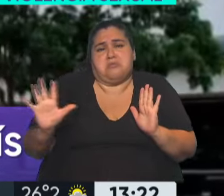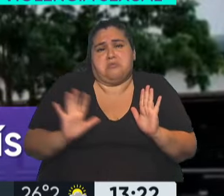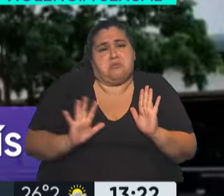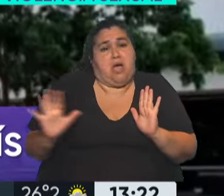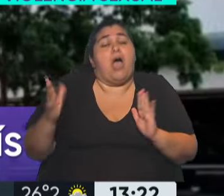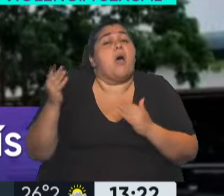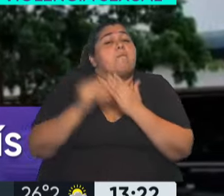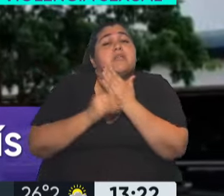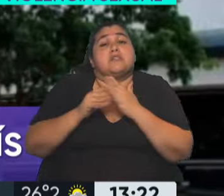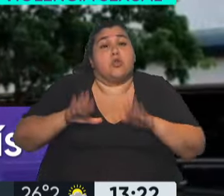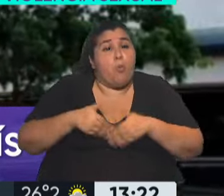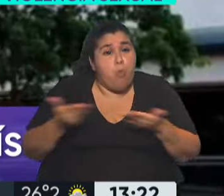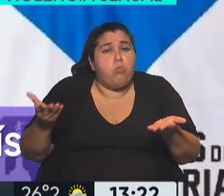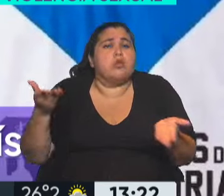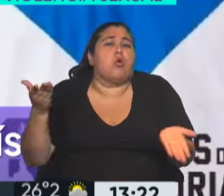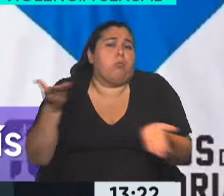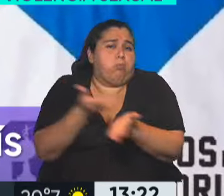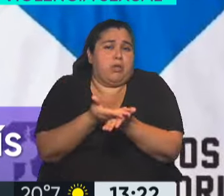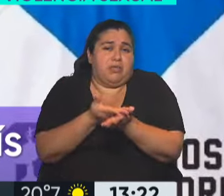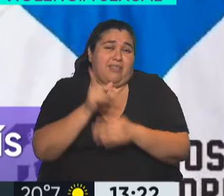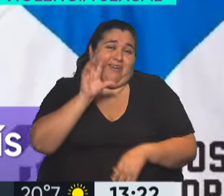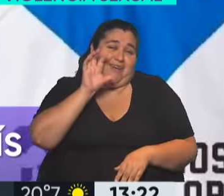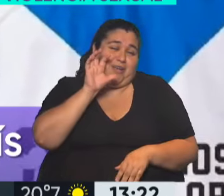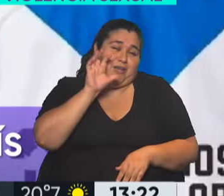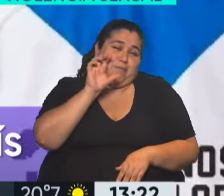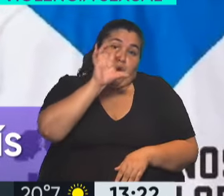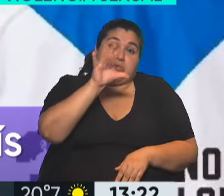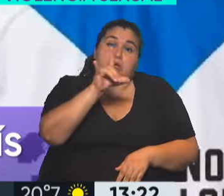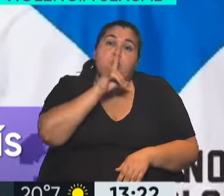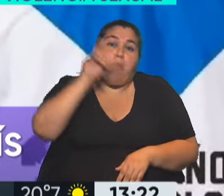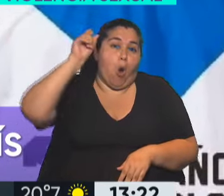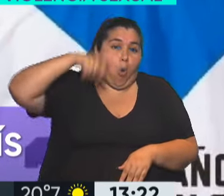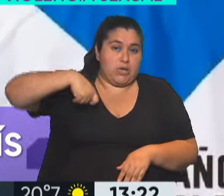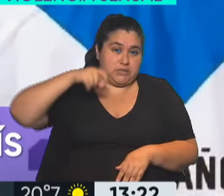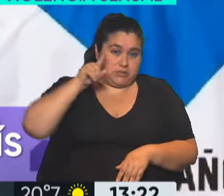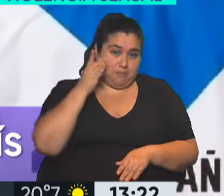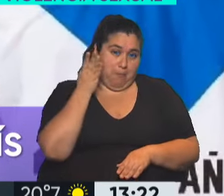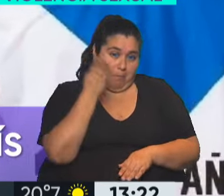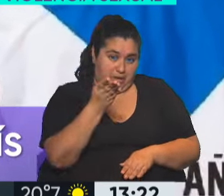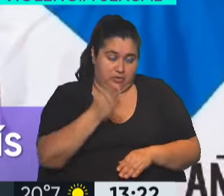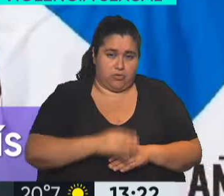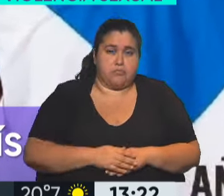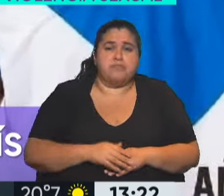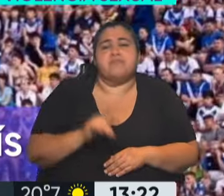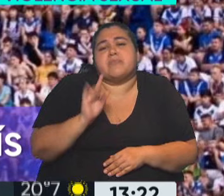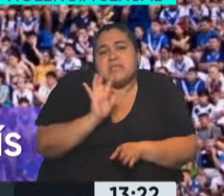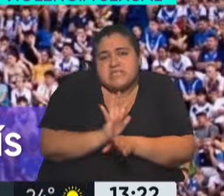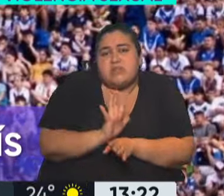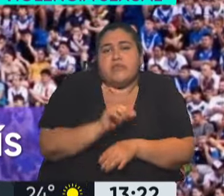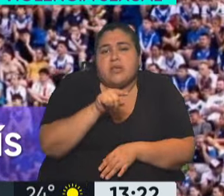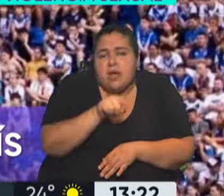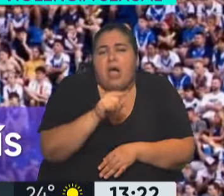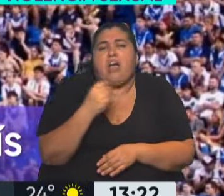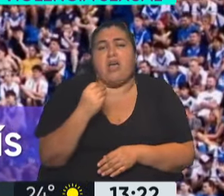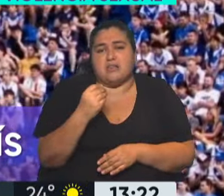ha solicitado el Ministerio Público ante un juez de Tucumán, diciendo que, bueno, que le imponga la prohibición